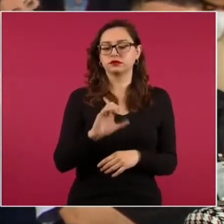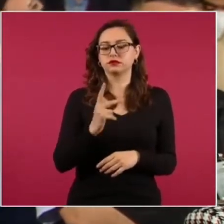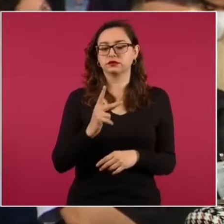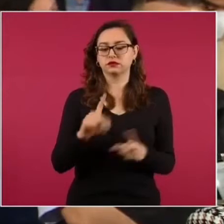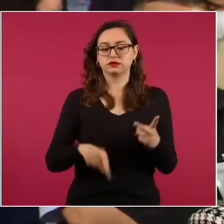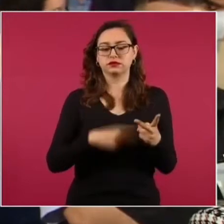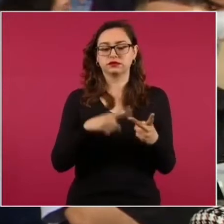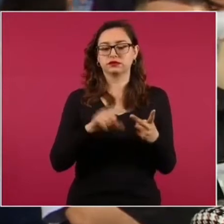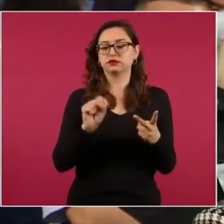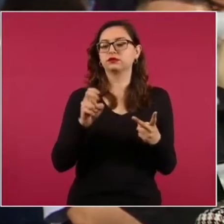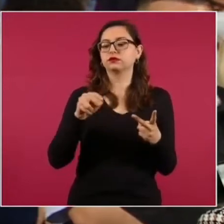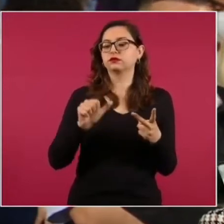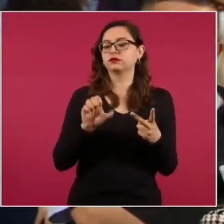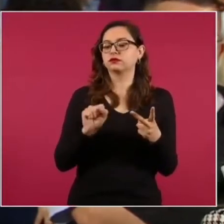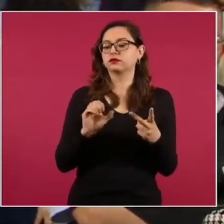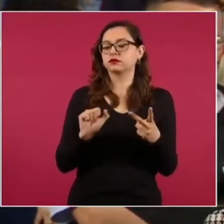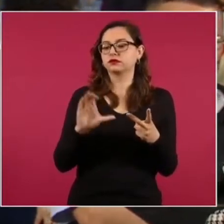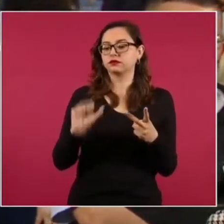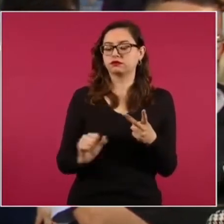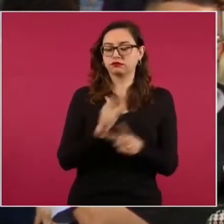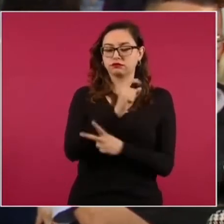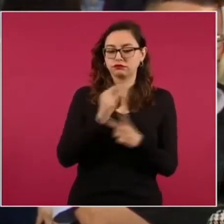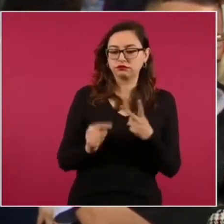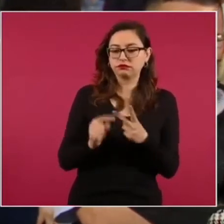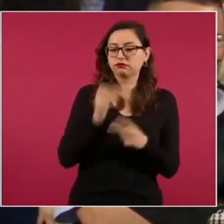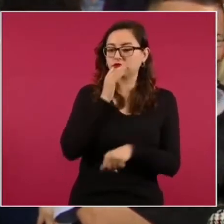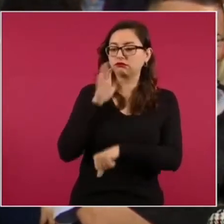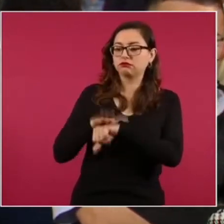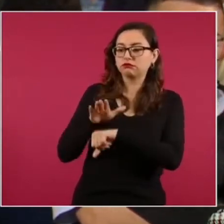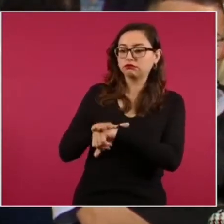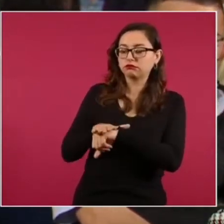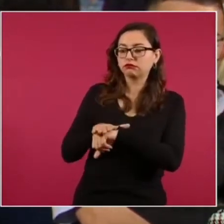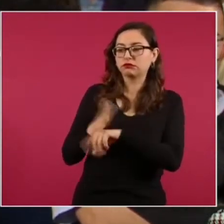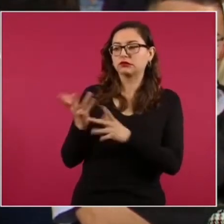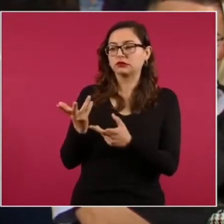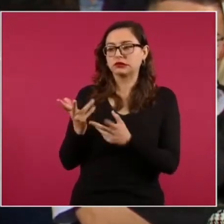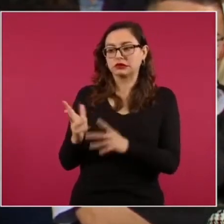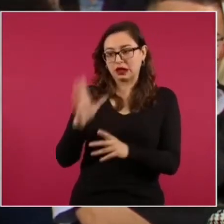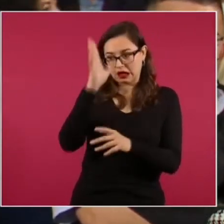Agricultura, algunas inconformidades sobre el acuerdo de apertura contra la inflación y la carestía,